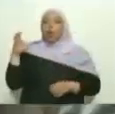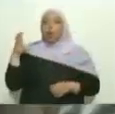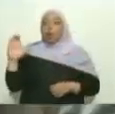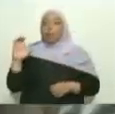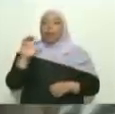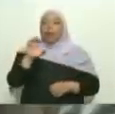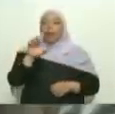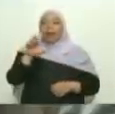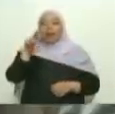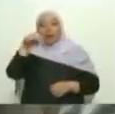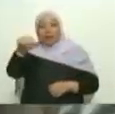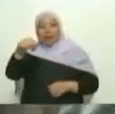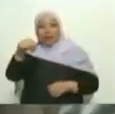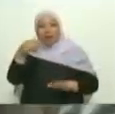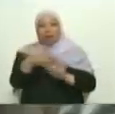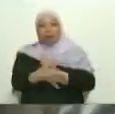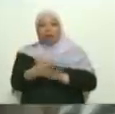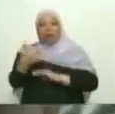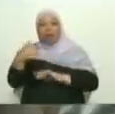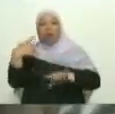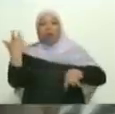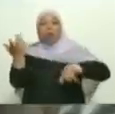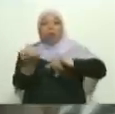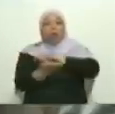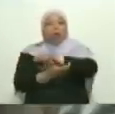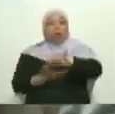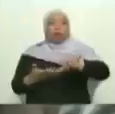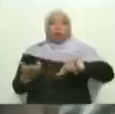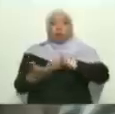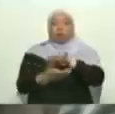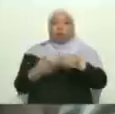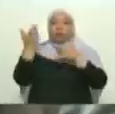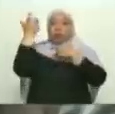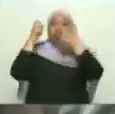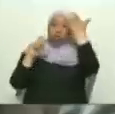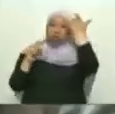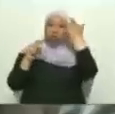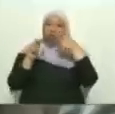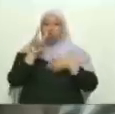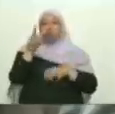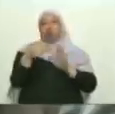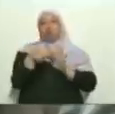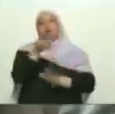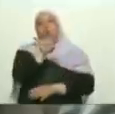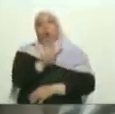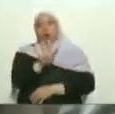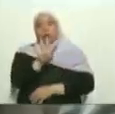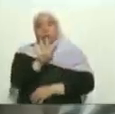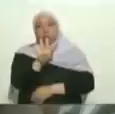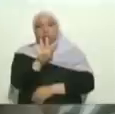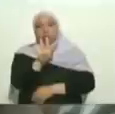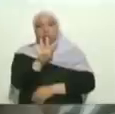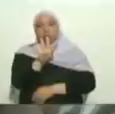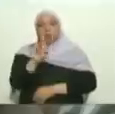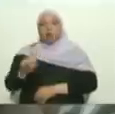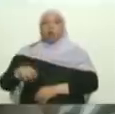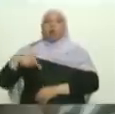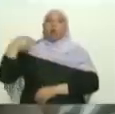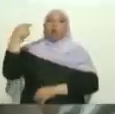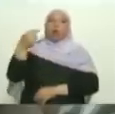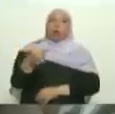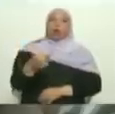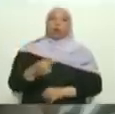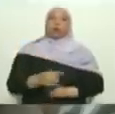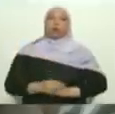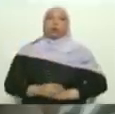llevar a cabo un magnicidio del presidente Hugo Chávez en el año 2004. Luego